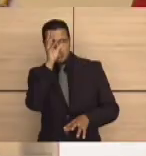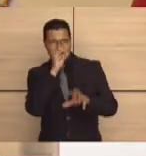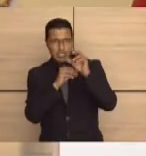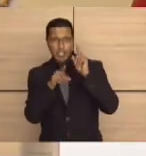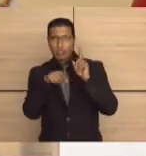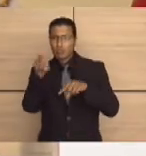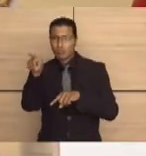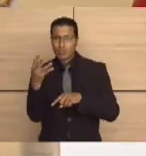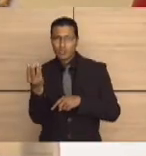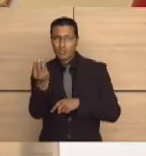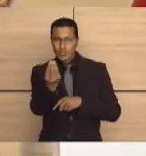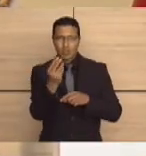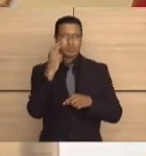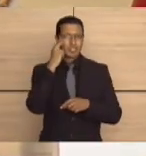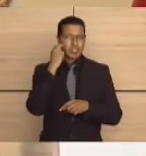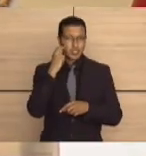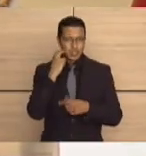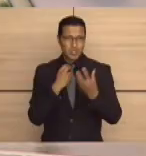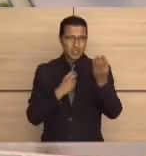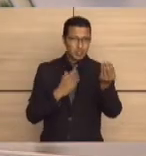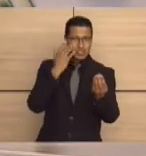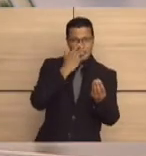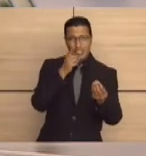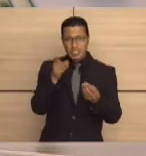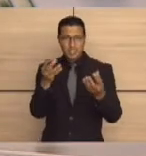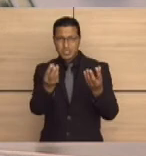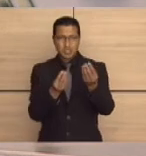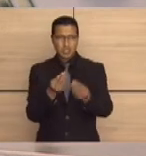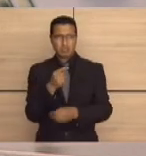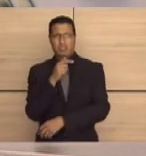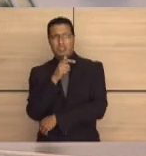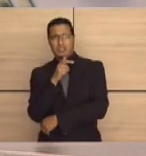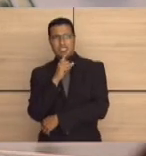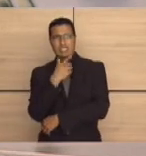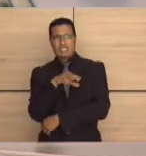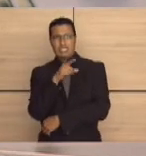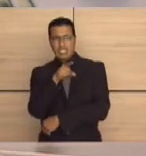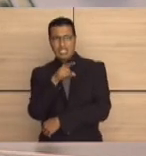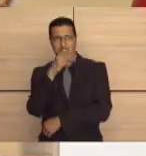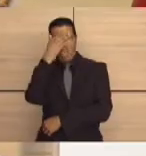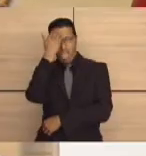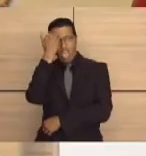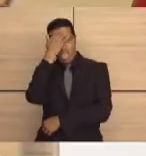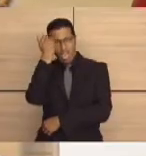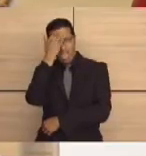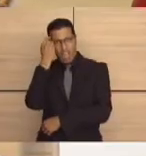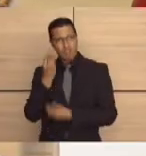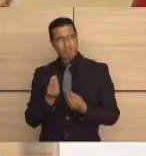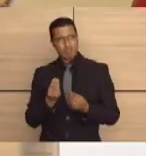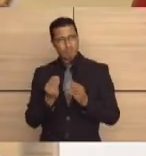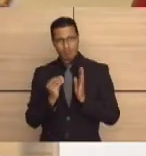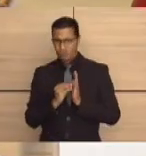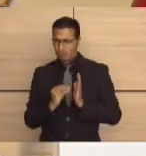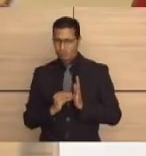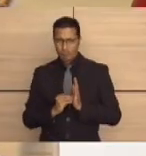de Palenque, del Chocó, y yo decía, nosotros hemos olvidado muchas de esas cosas porque